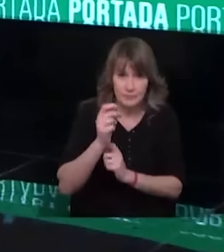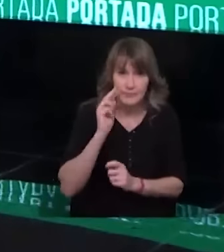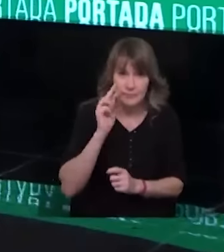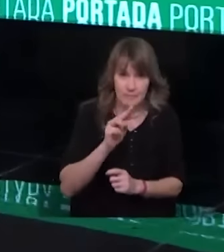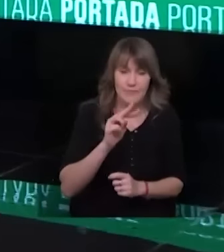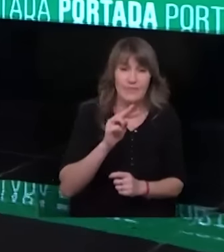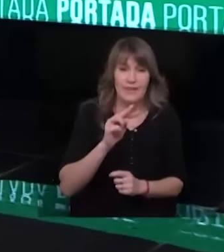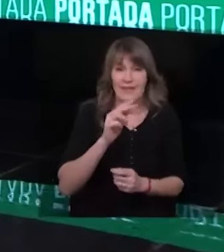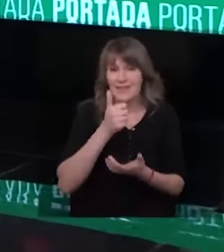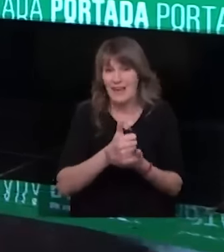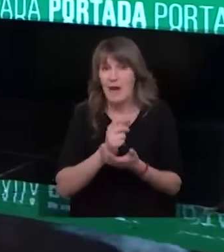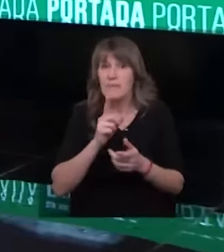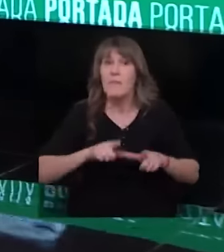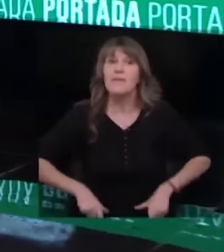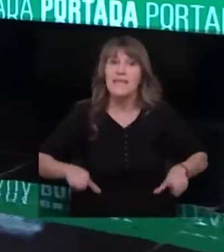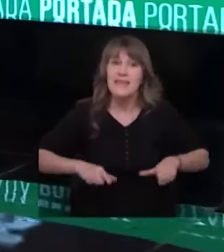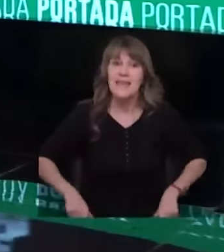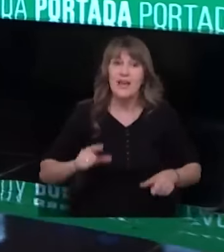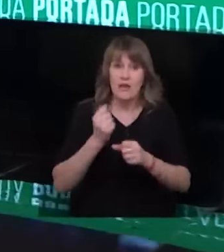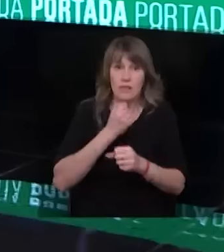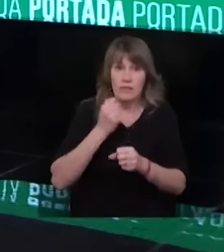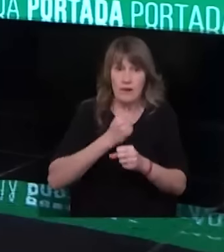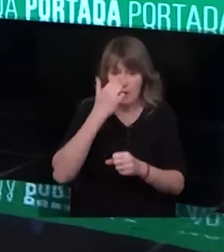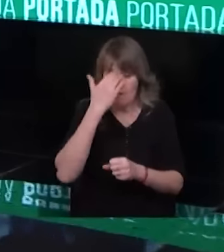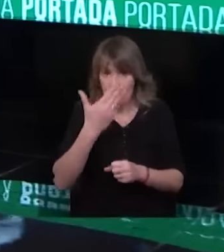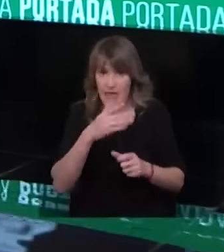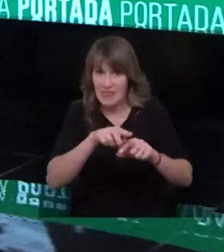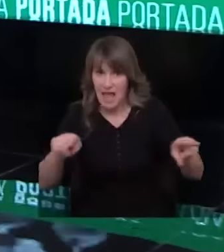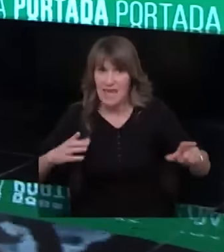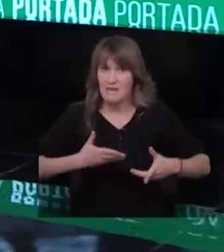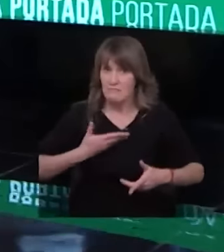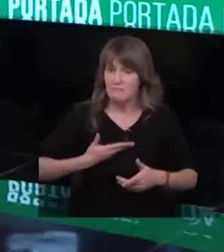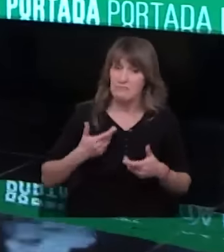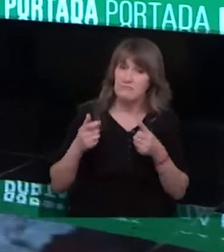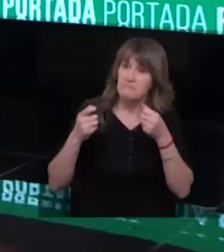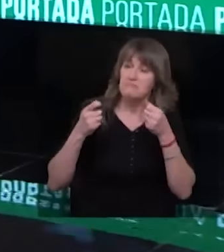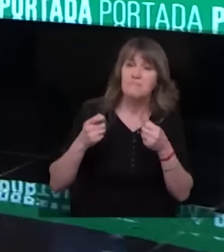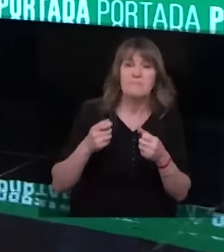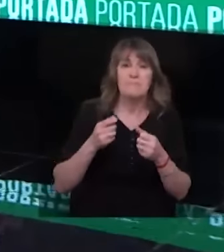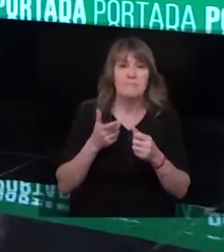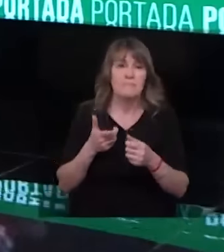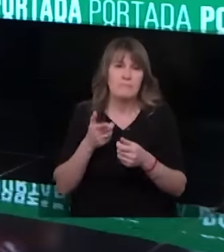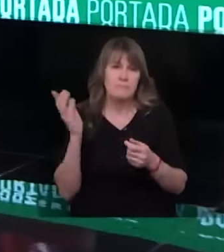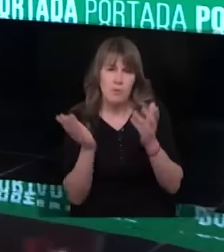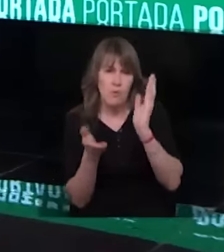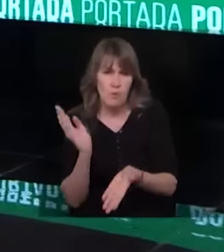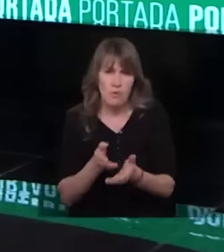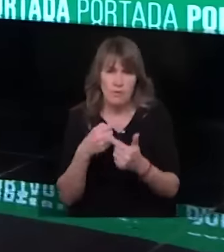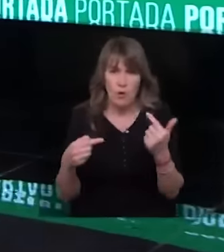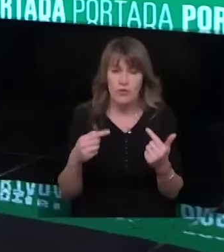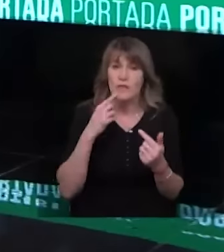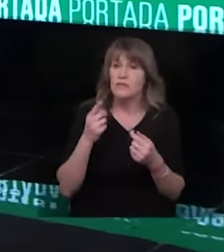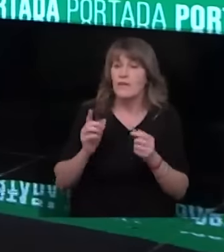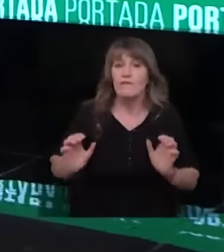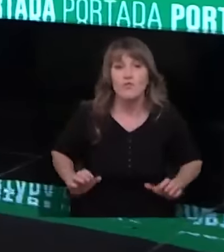ustedes recordarán del Ministerio de trabajo y seguridad social el reclamo surgió tras un comunicado emitido por el funcionariado policial en el que